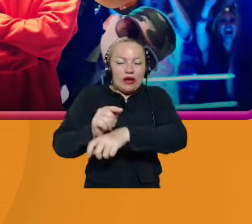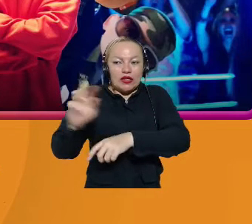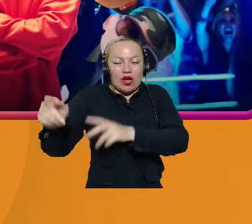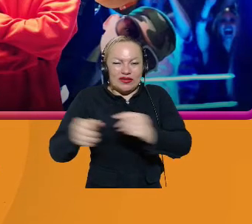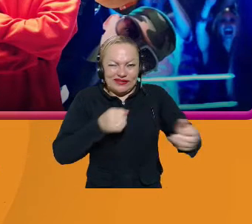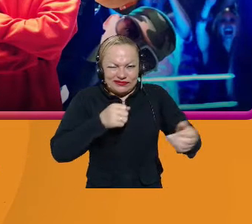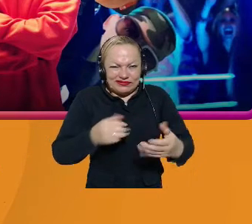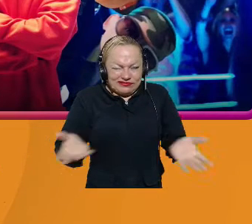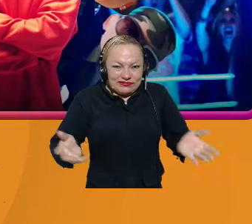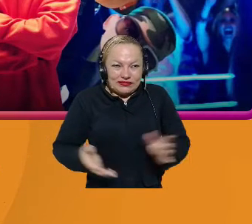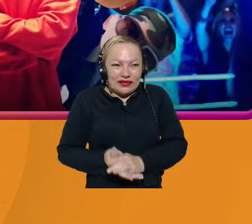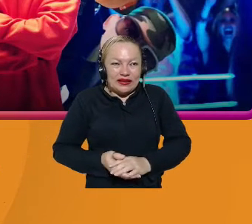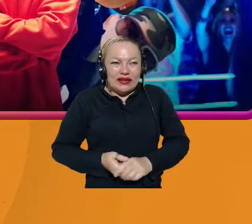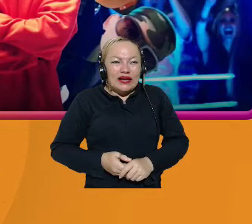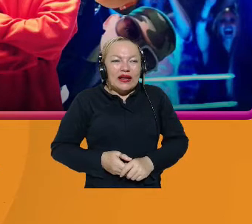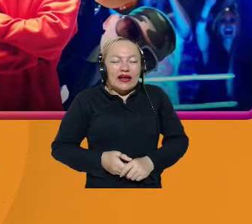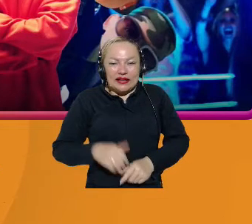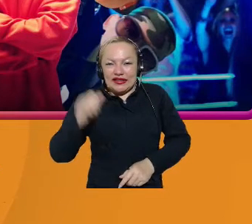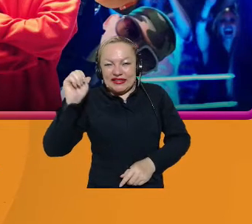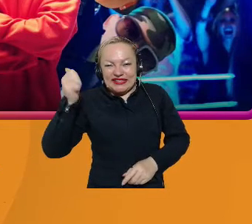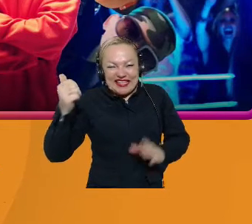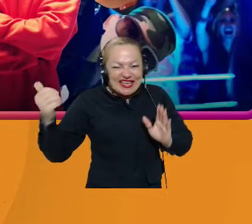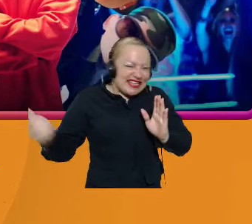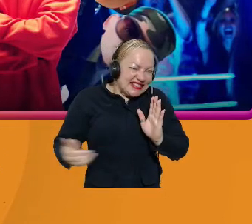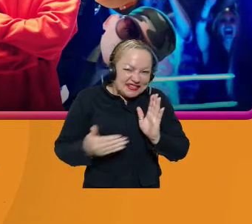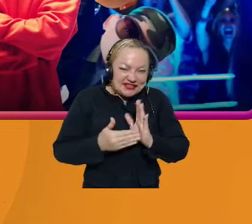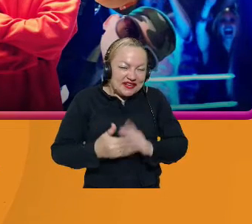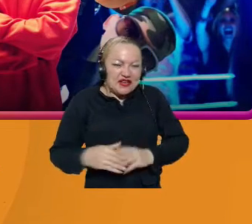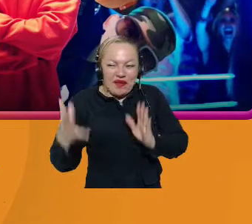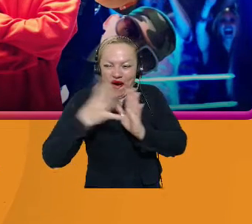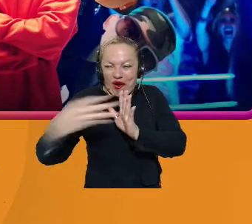¿Cierto? Ese de 10.000 copias obligado. Y entonces era como